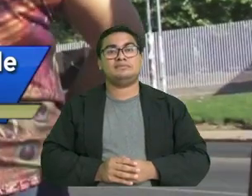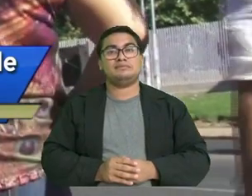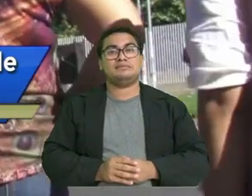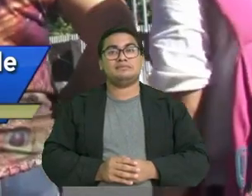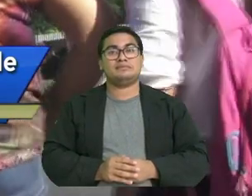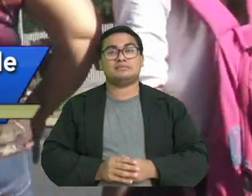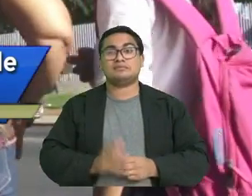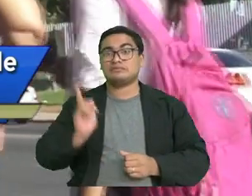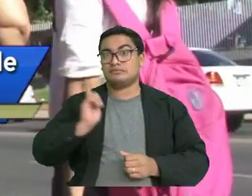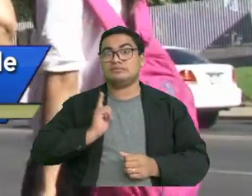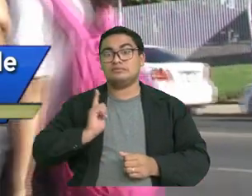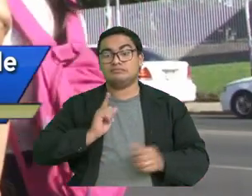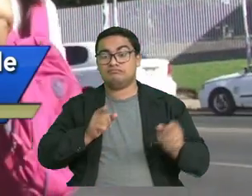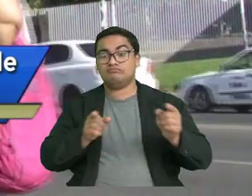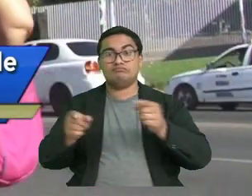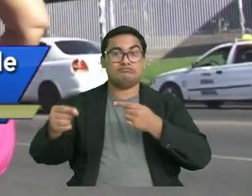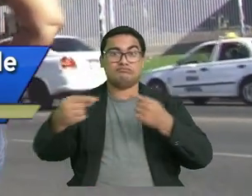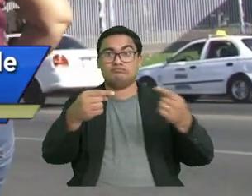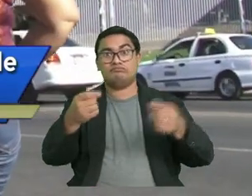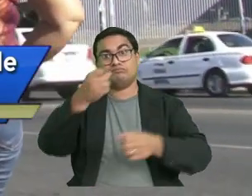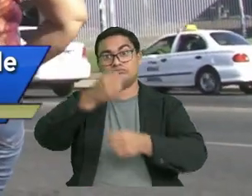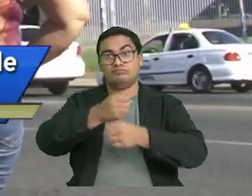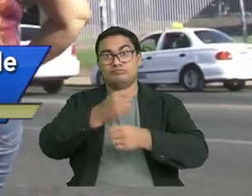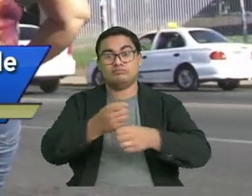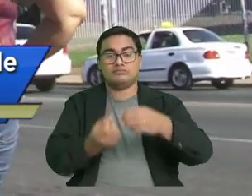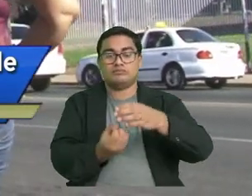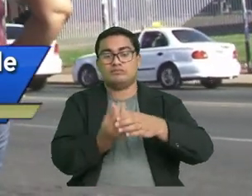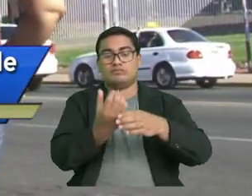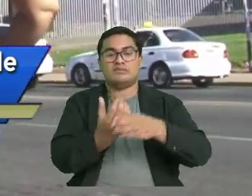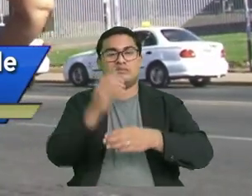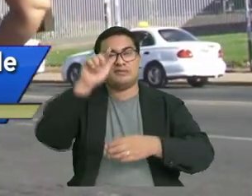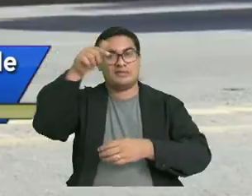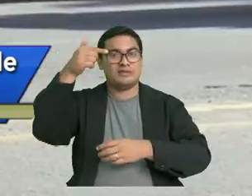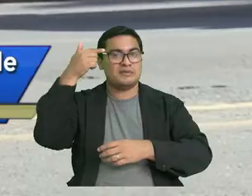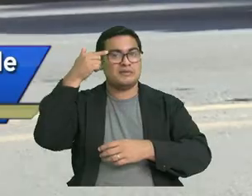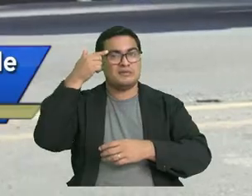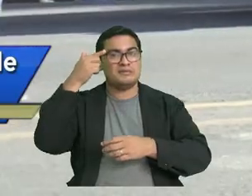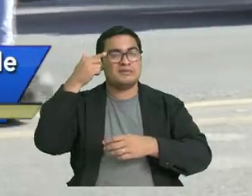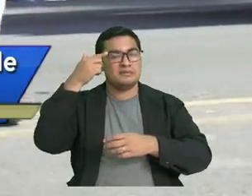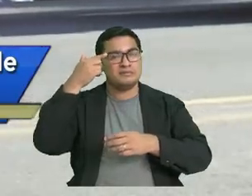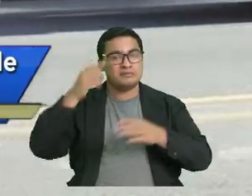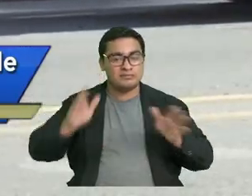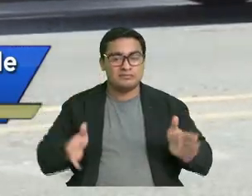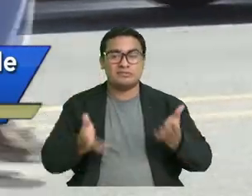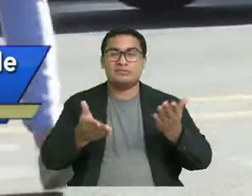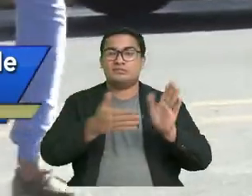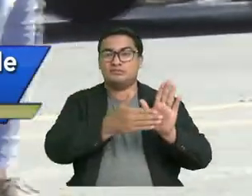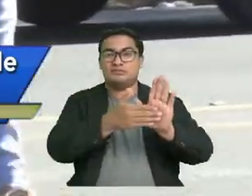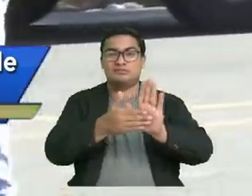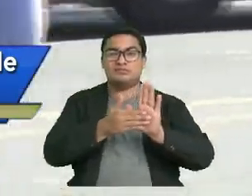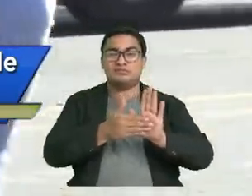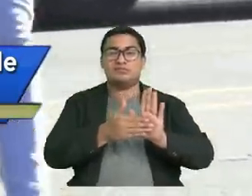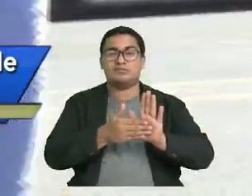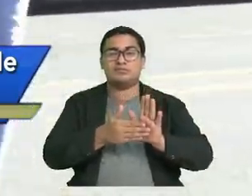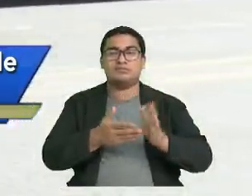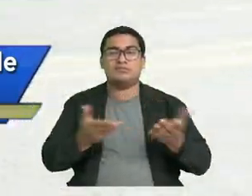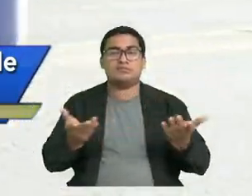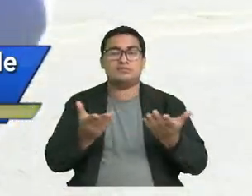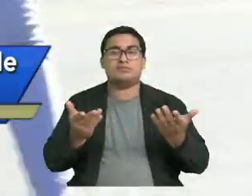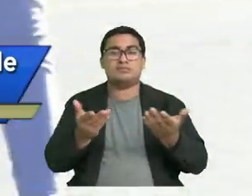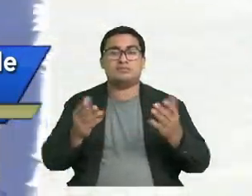hay estrategias productivas que el gobierno está impulsando y también tenemos el modelo de